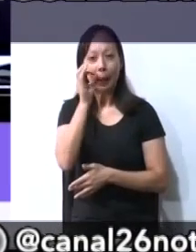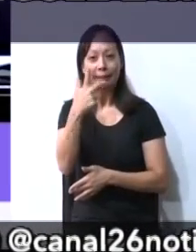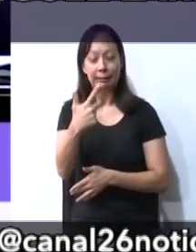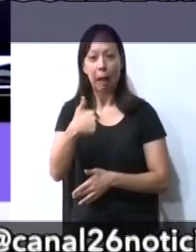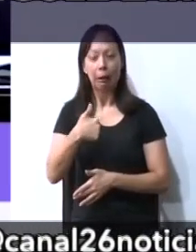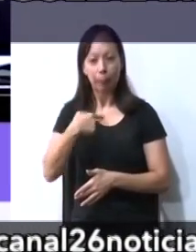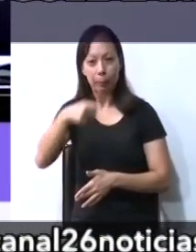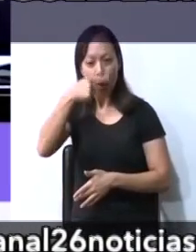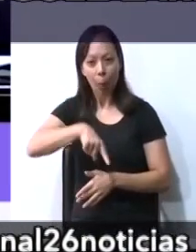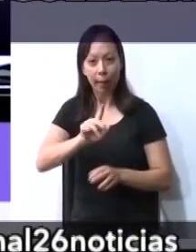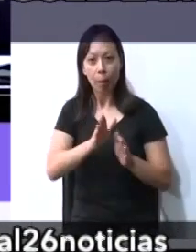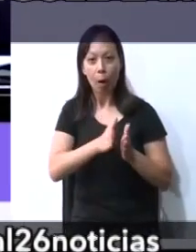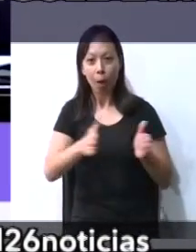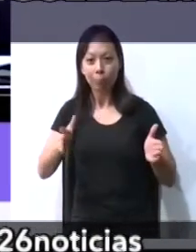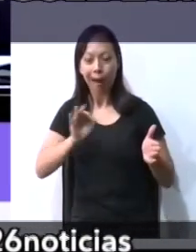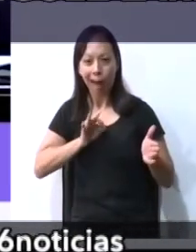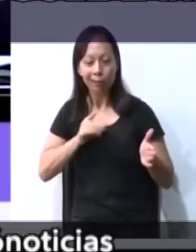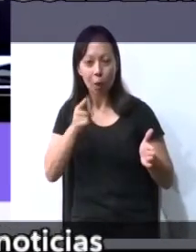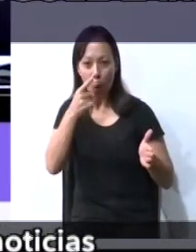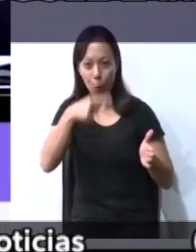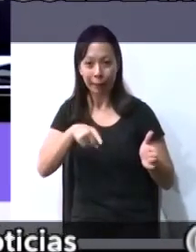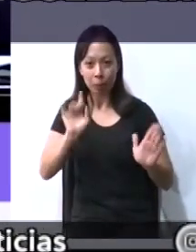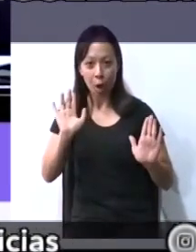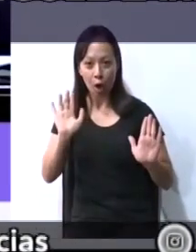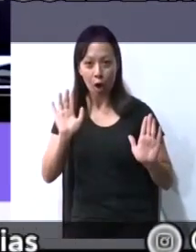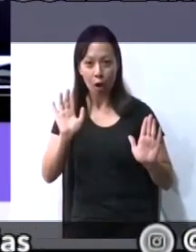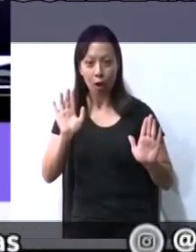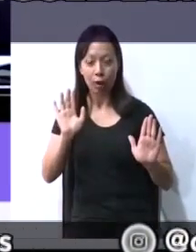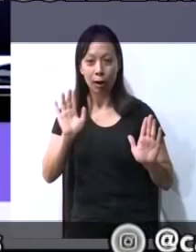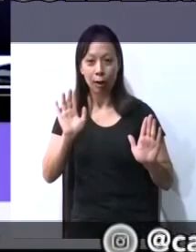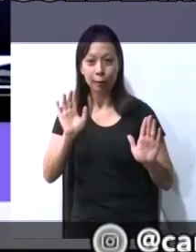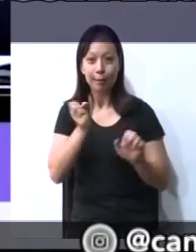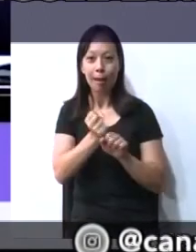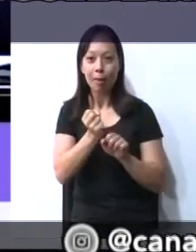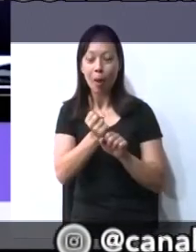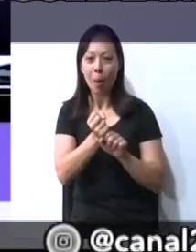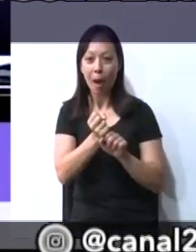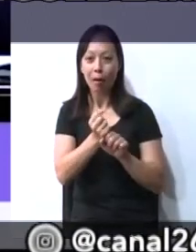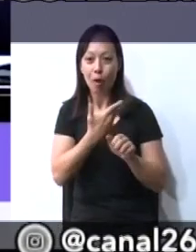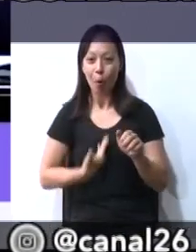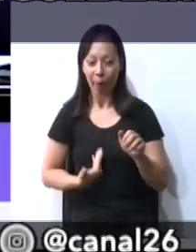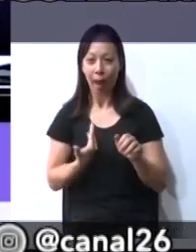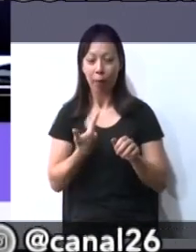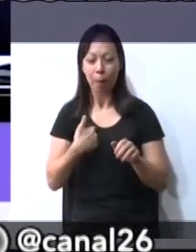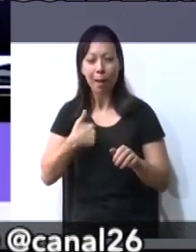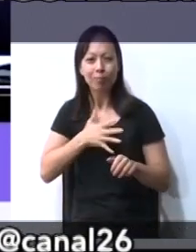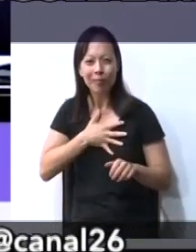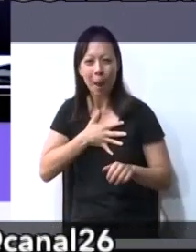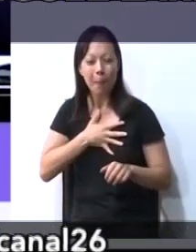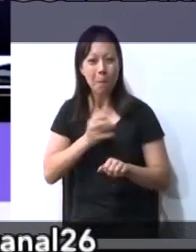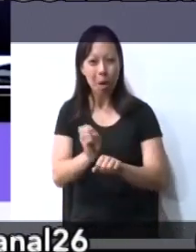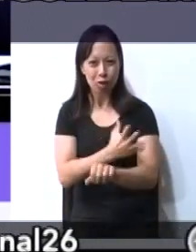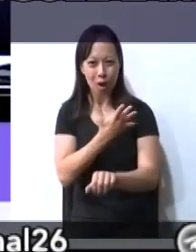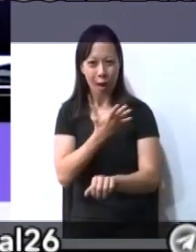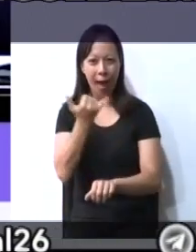en la gestión de la ciudad y es cierto, de verdad, es un momento muy emotivo para mí, muy emotivo.